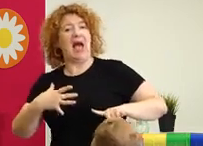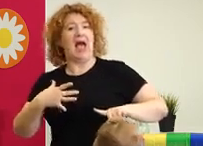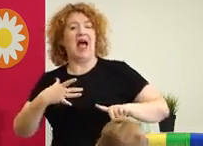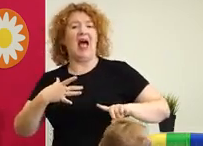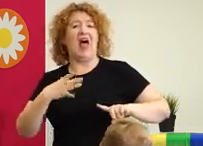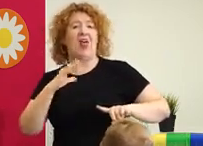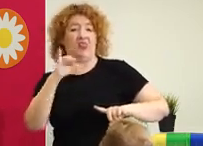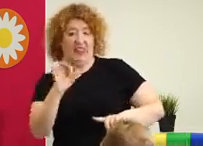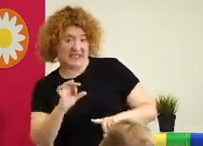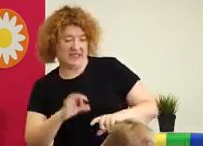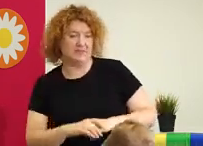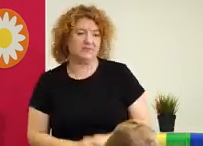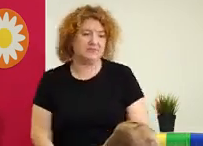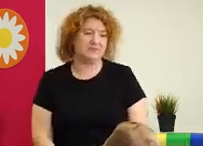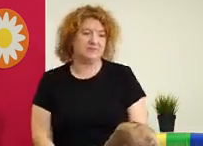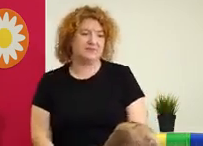cis.